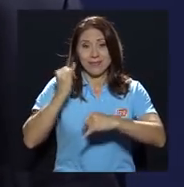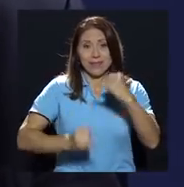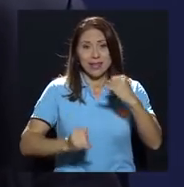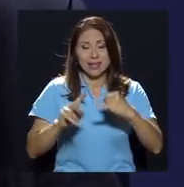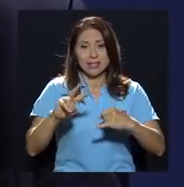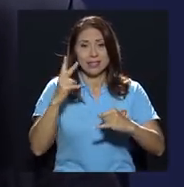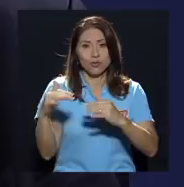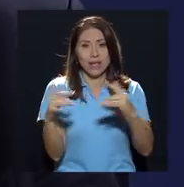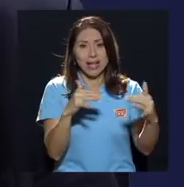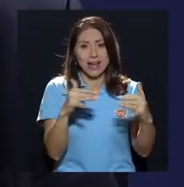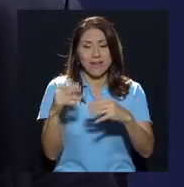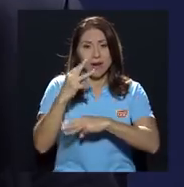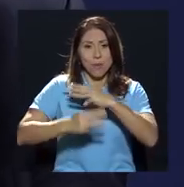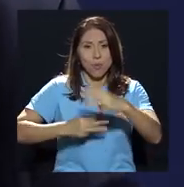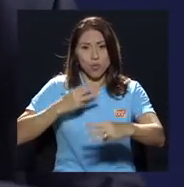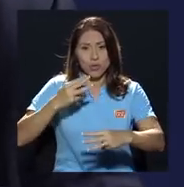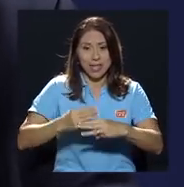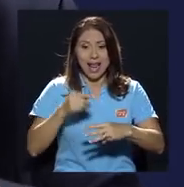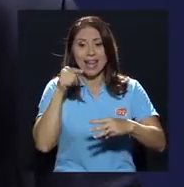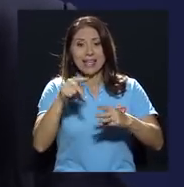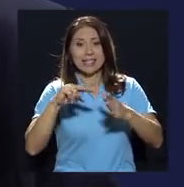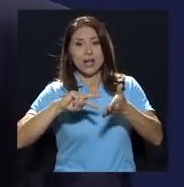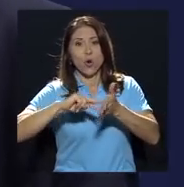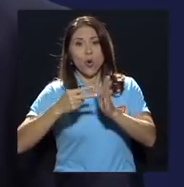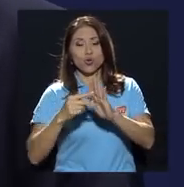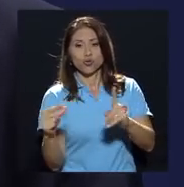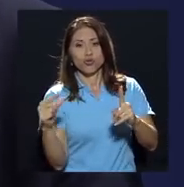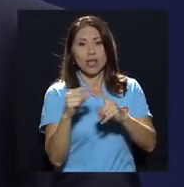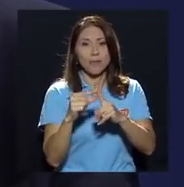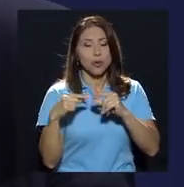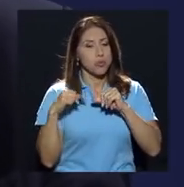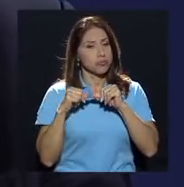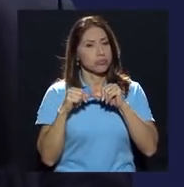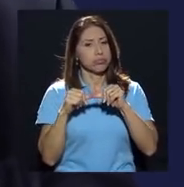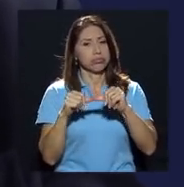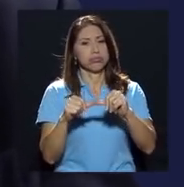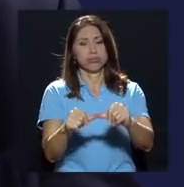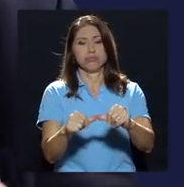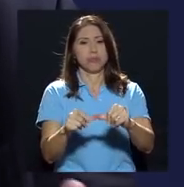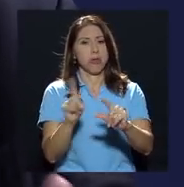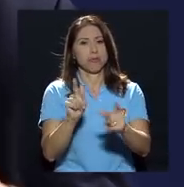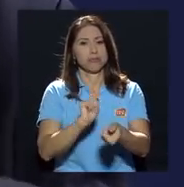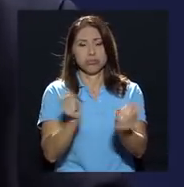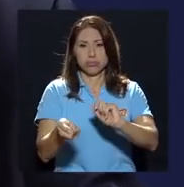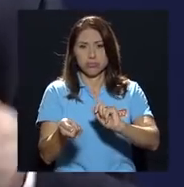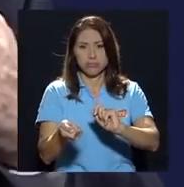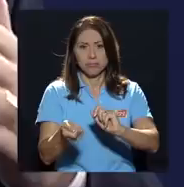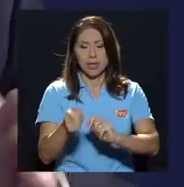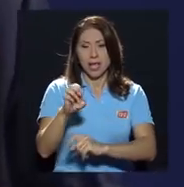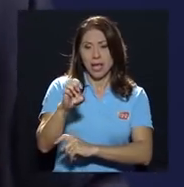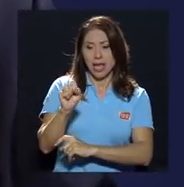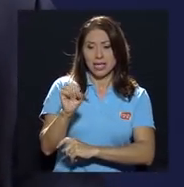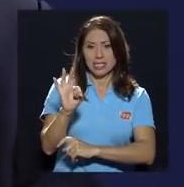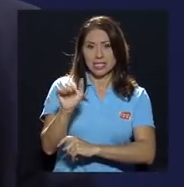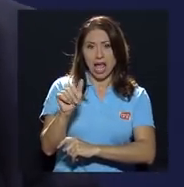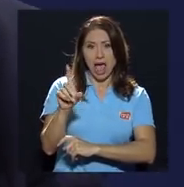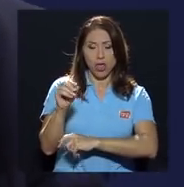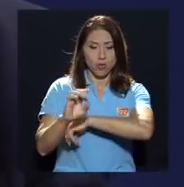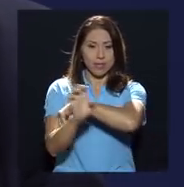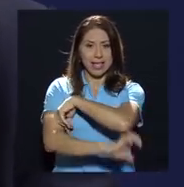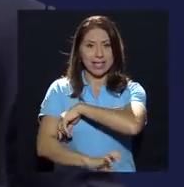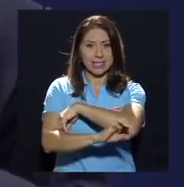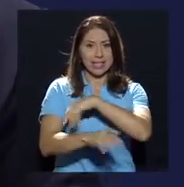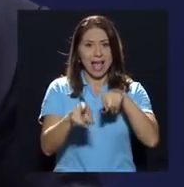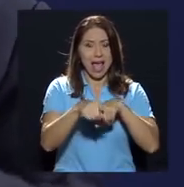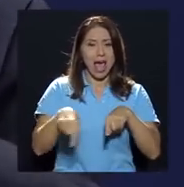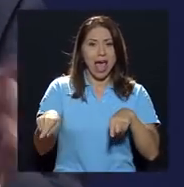finales de la segunda guerra mundial permanece inalterado prácticamente el estado digamos veamos los reciclo